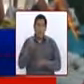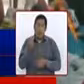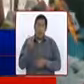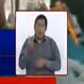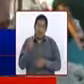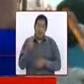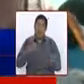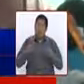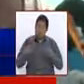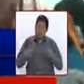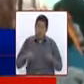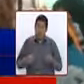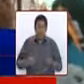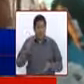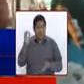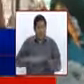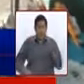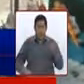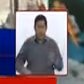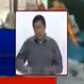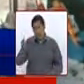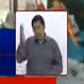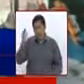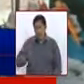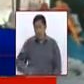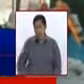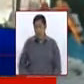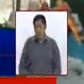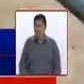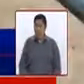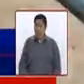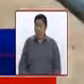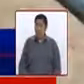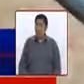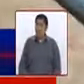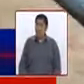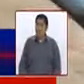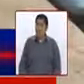nizos, pucha, una mosquita sin asco, ese es este, seos.